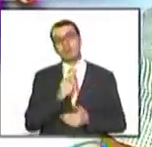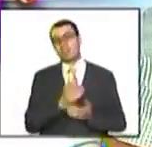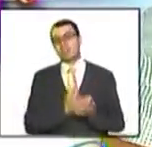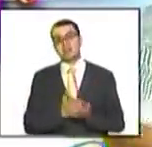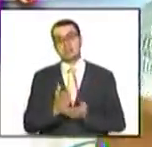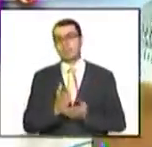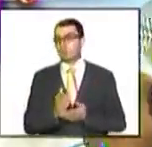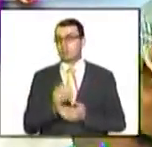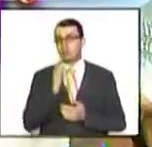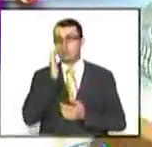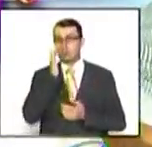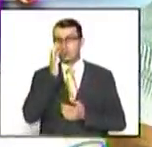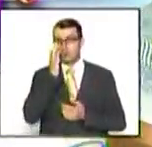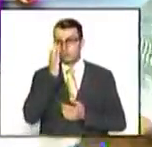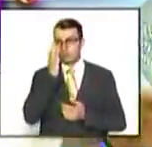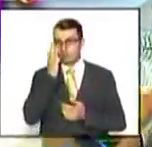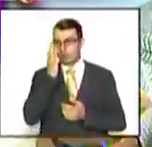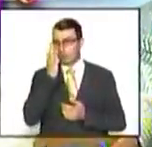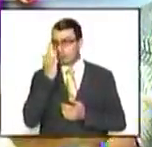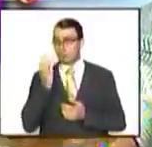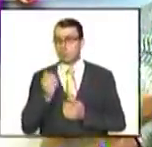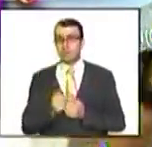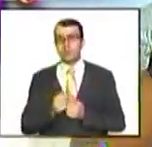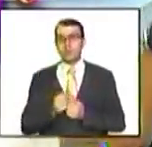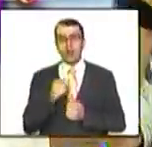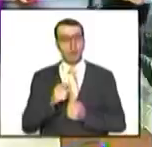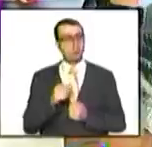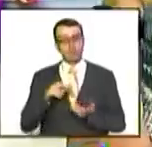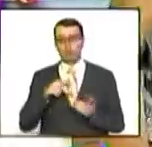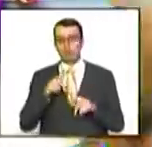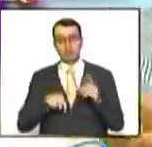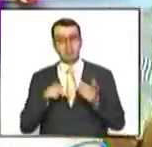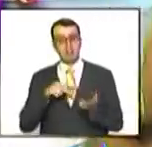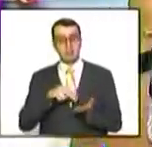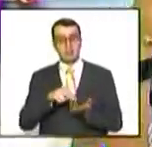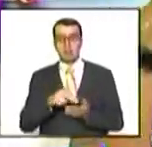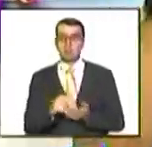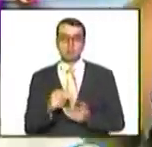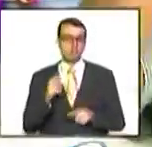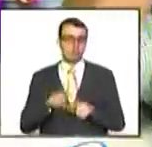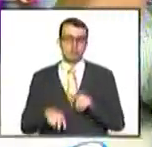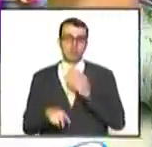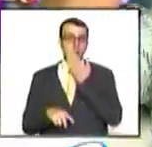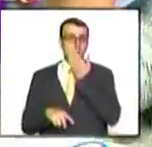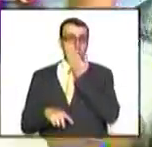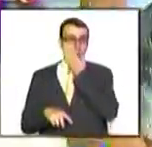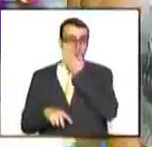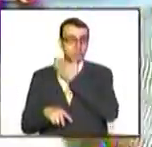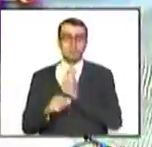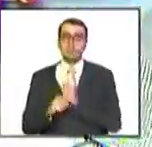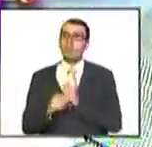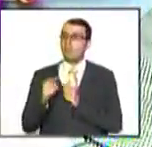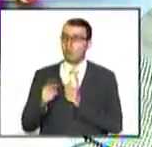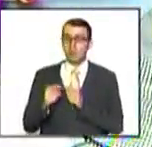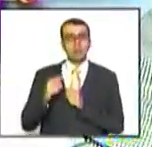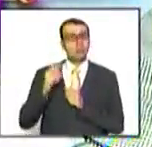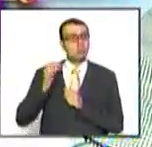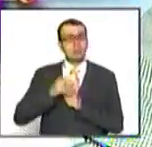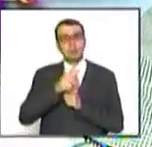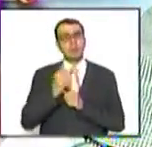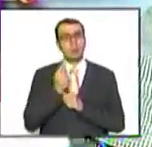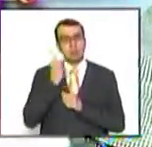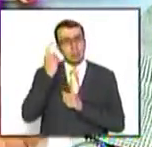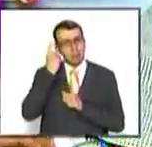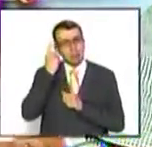por vida, no, usted no camine, usted no es la limitación que le colocaban en la frente al paciente. Y